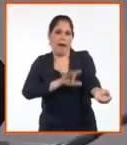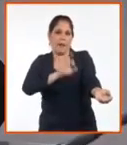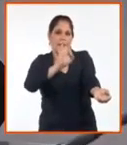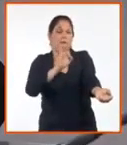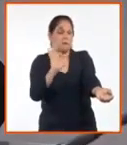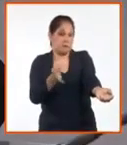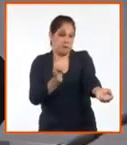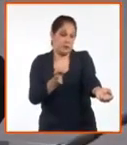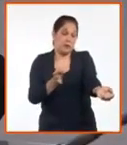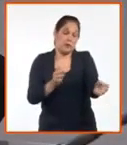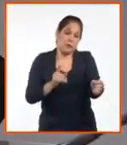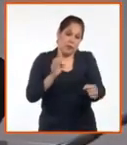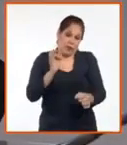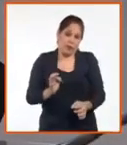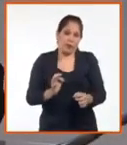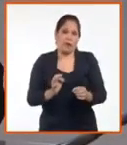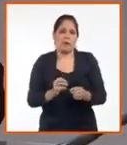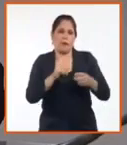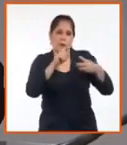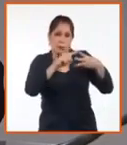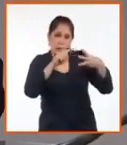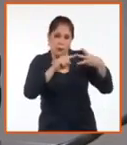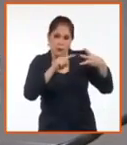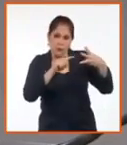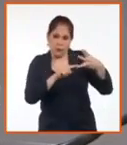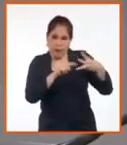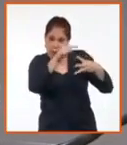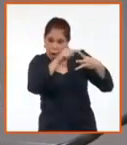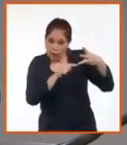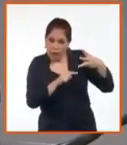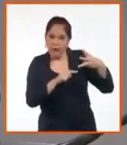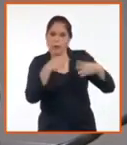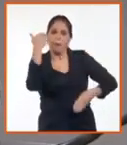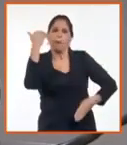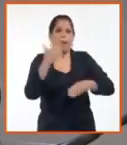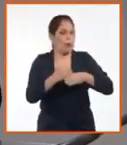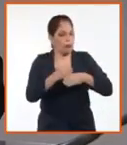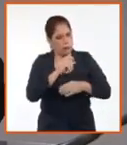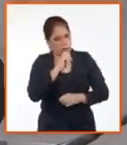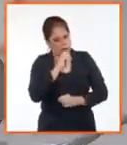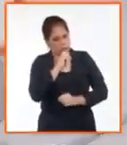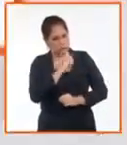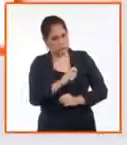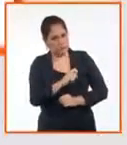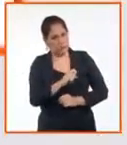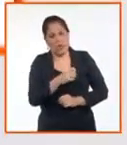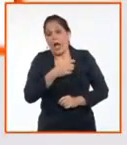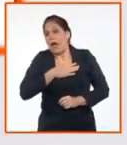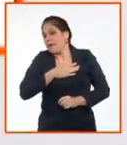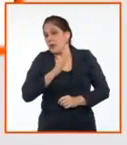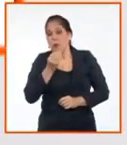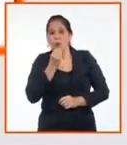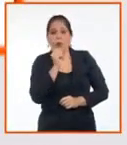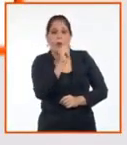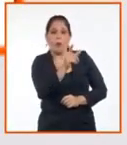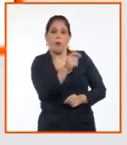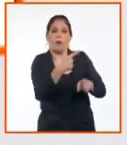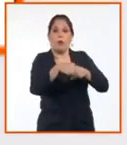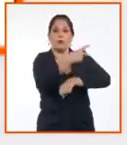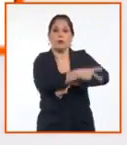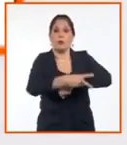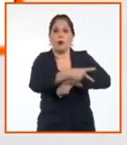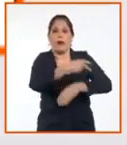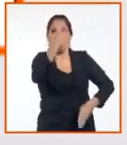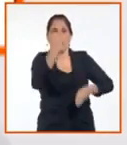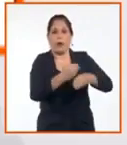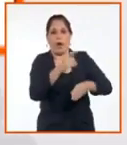randy en los tres primeros puntos que yo puse el bloqueo tiene una incidencia es fundamental en estos temas y ahí